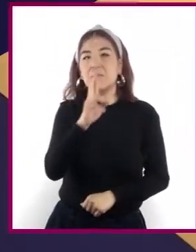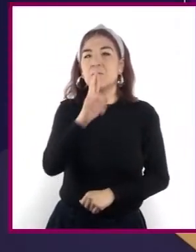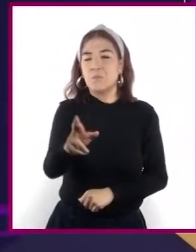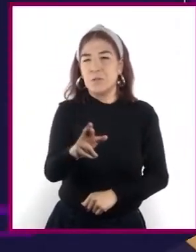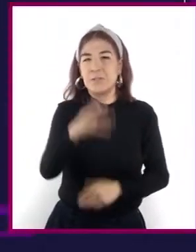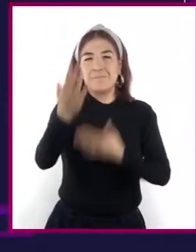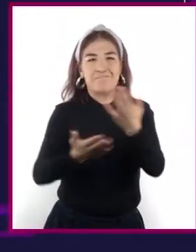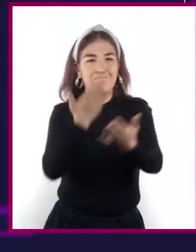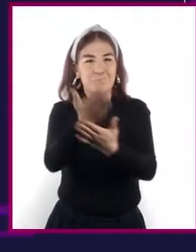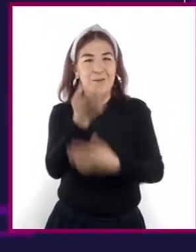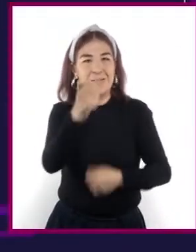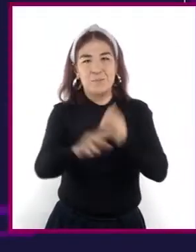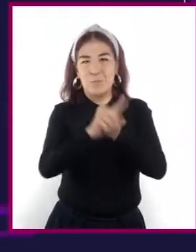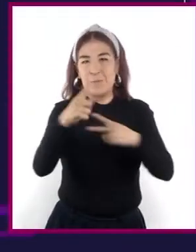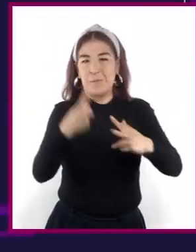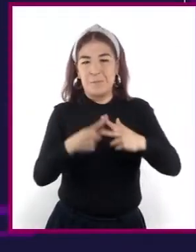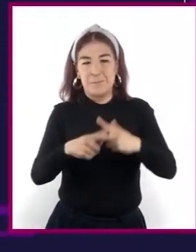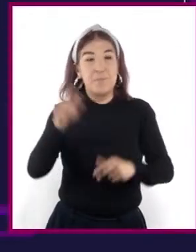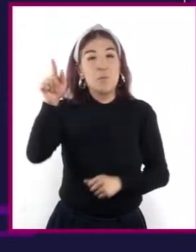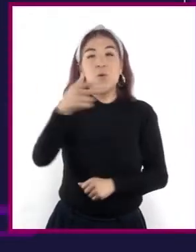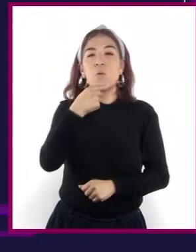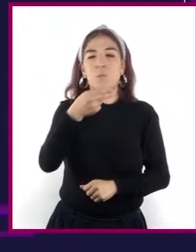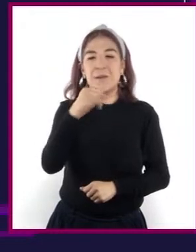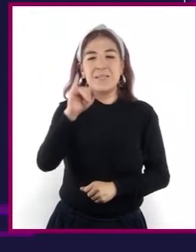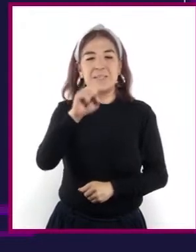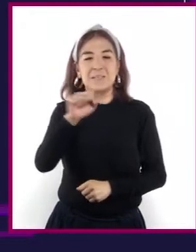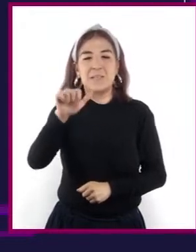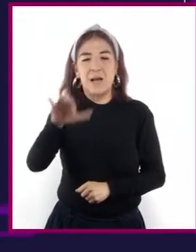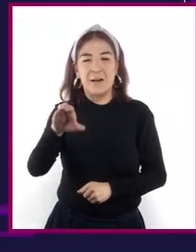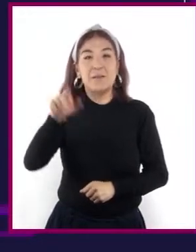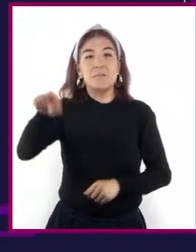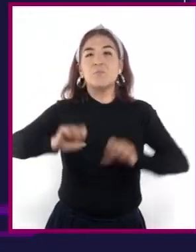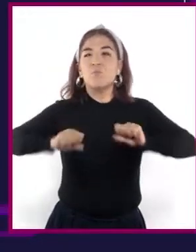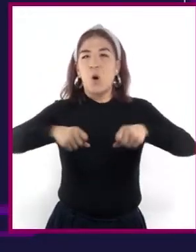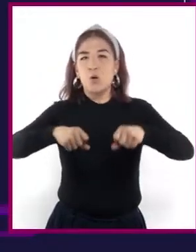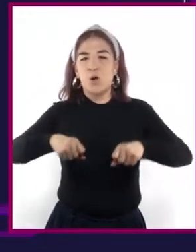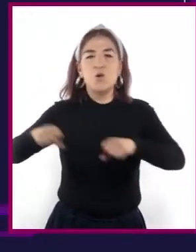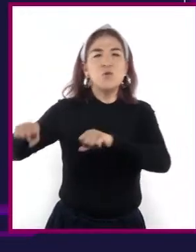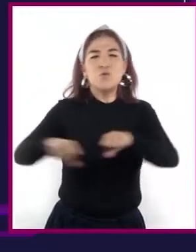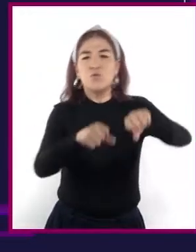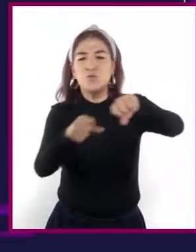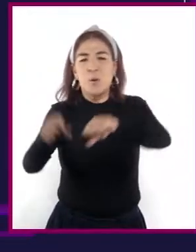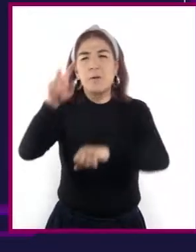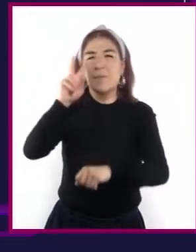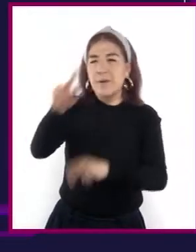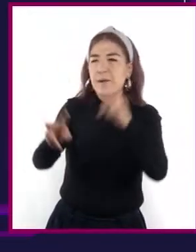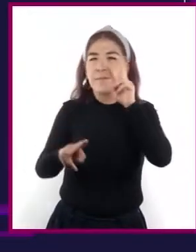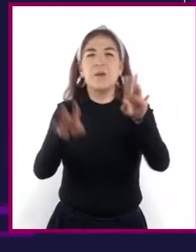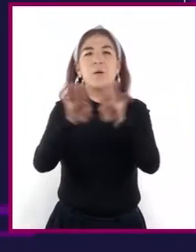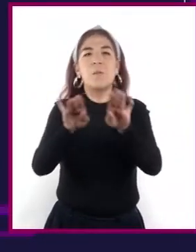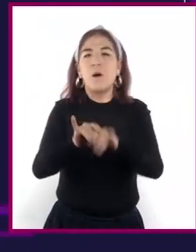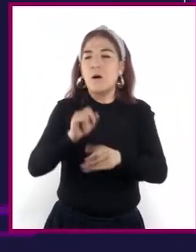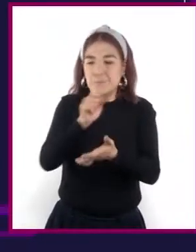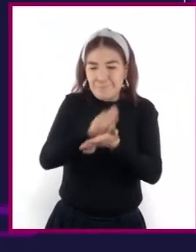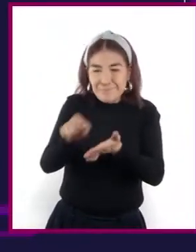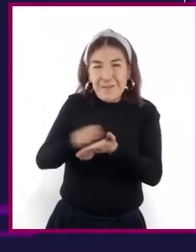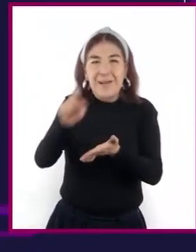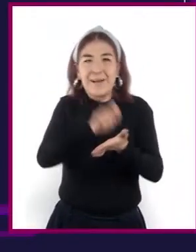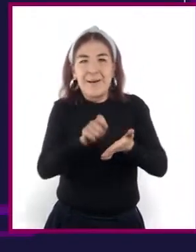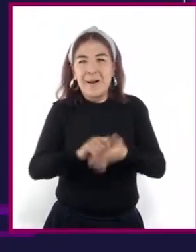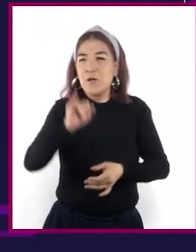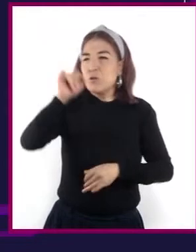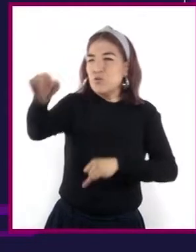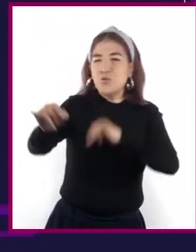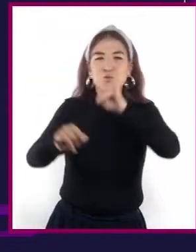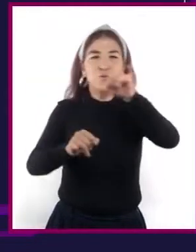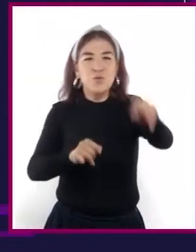situaciones propuestas. Isaac se transporta en motocicleta y ha realizado un registro de las distancias que recorre con cierta